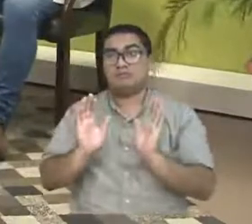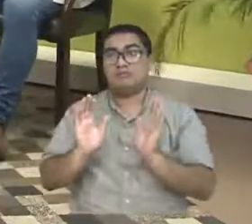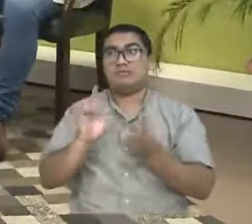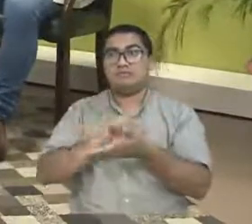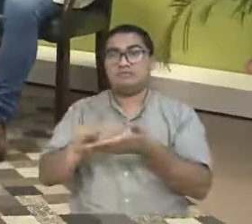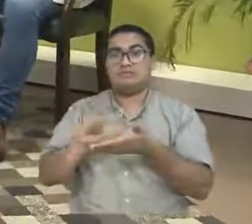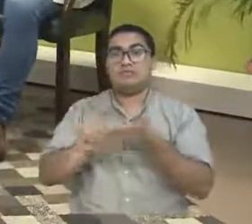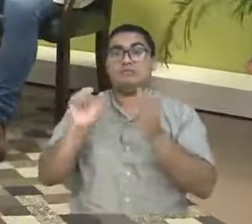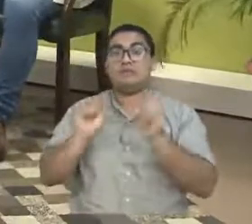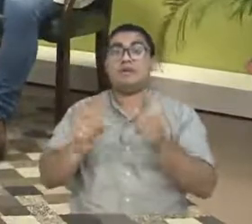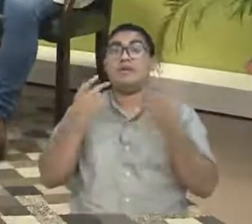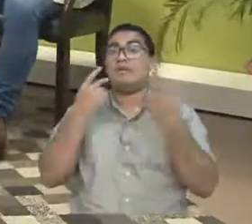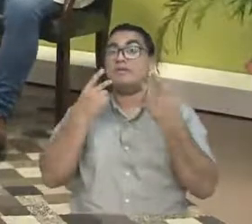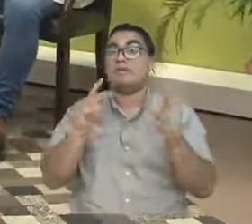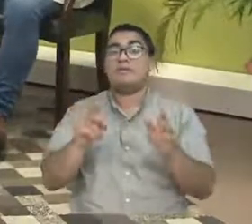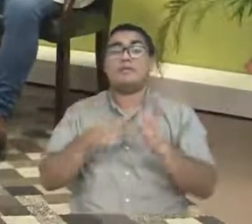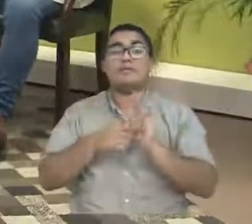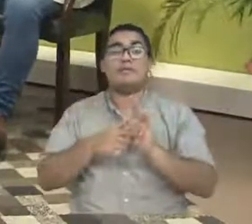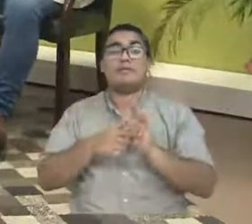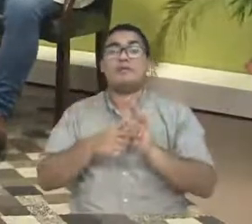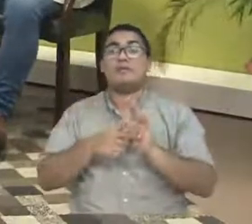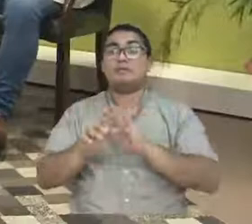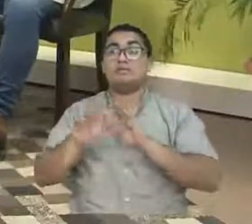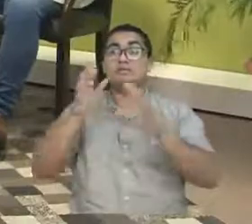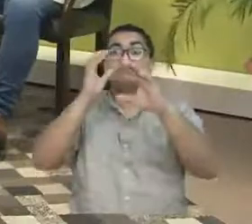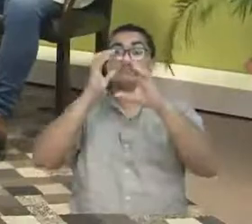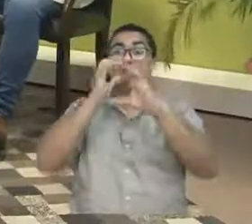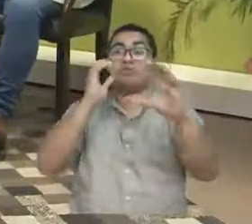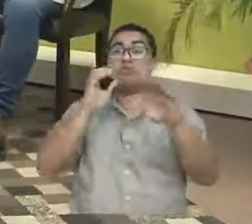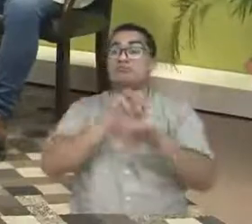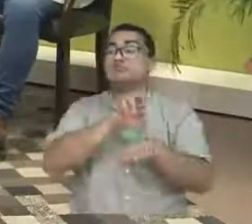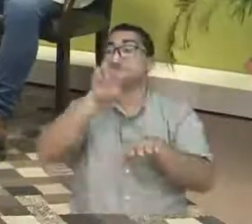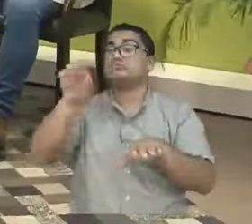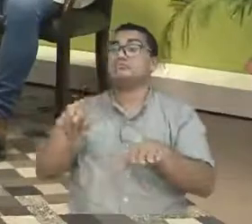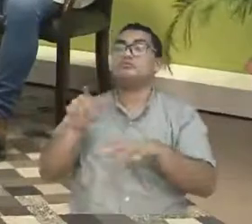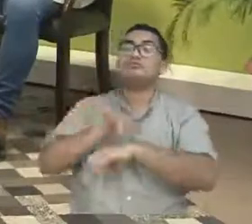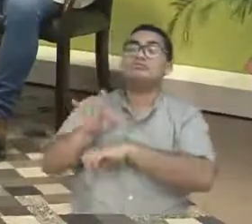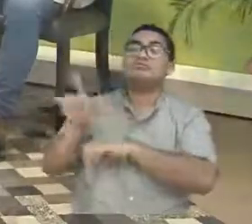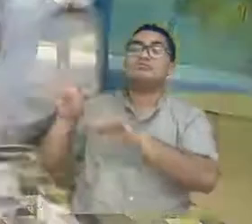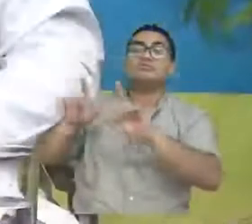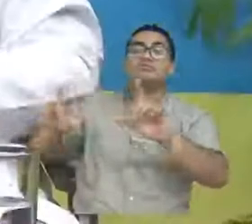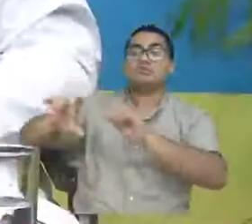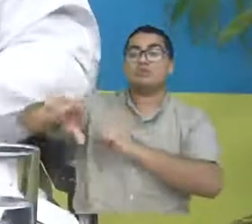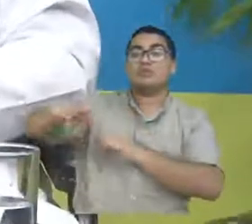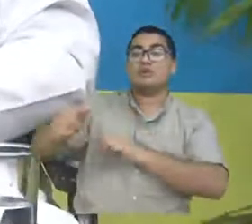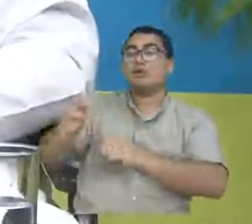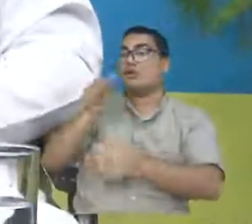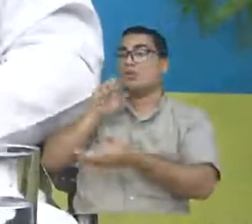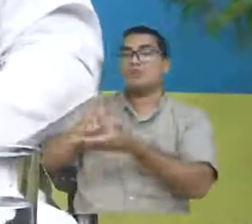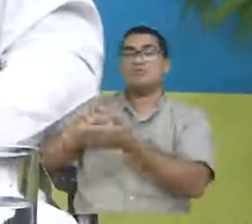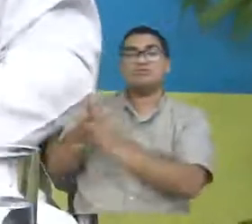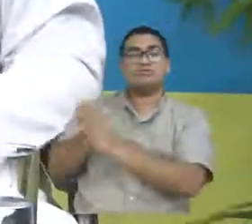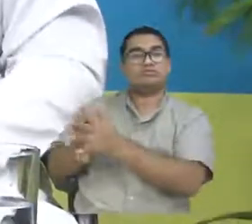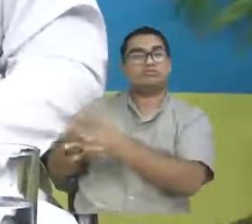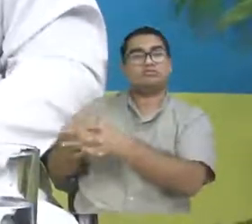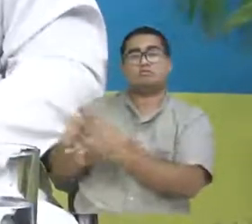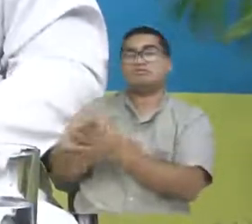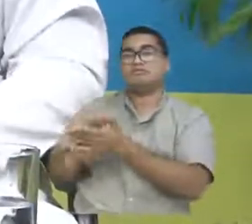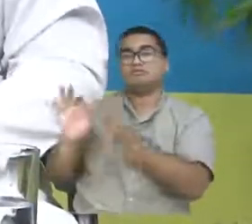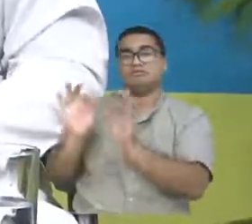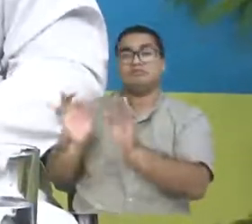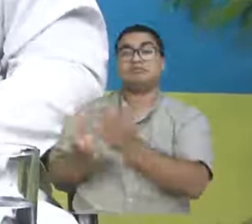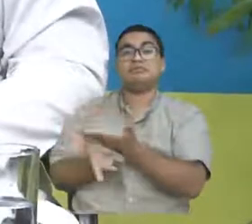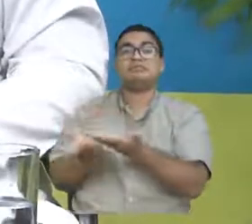pero llegar al local o al destino que vamos, tratar de buscar un lavamanos y agüita y jabón. Sí.